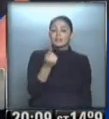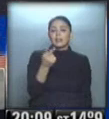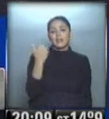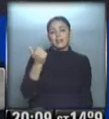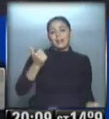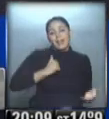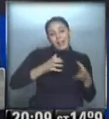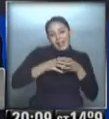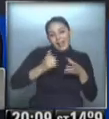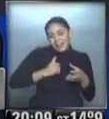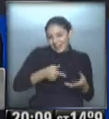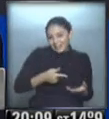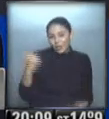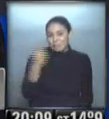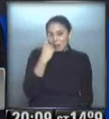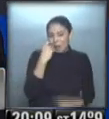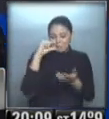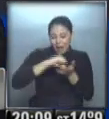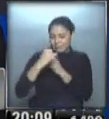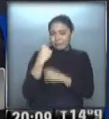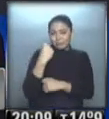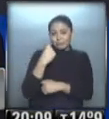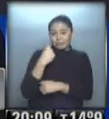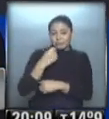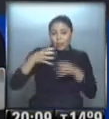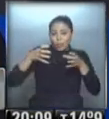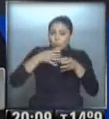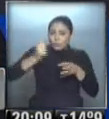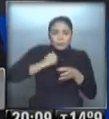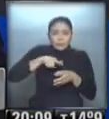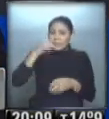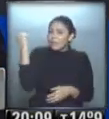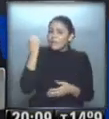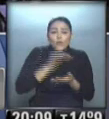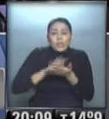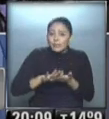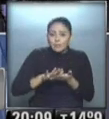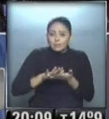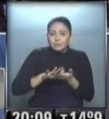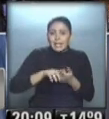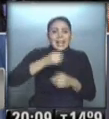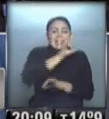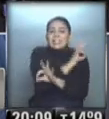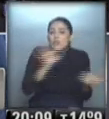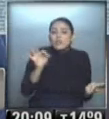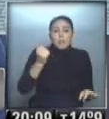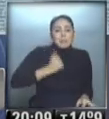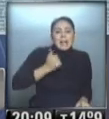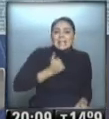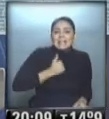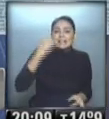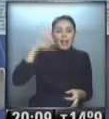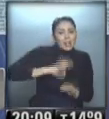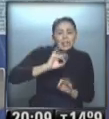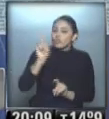por supuesto, para la primera potencia mundial, el ejército es un servicio esencial. Ningún militar se va a quedar sin paga. Todo